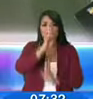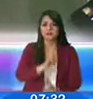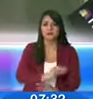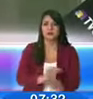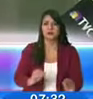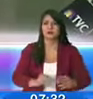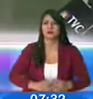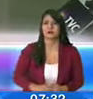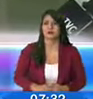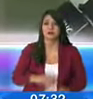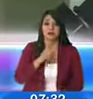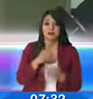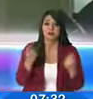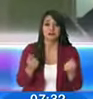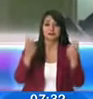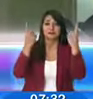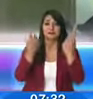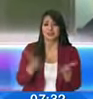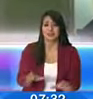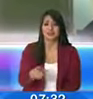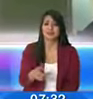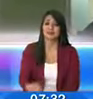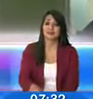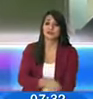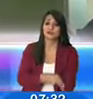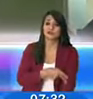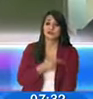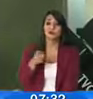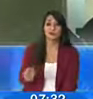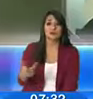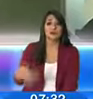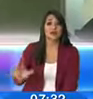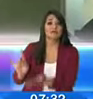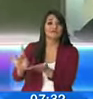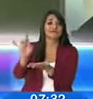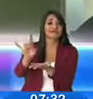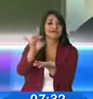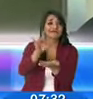Bueno, no es nada que nos sorprenda, ¿no? Ya estamos acostumbrados al cese